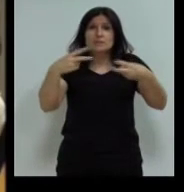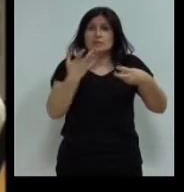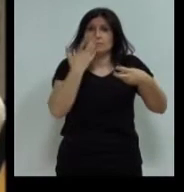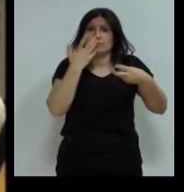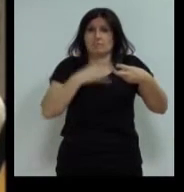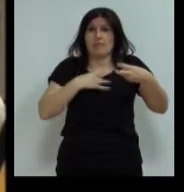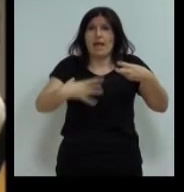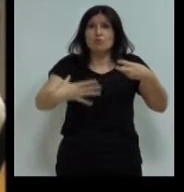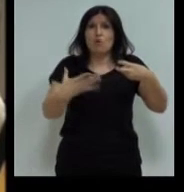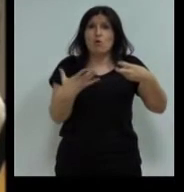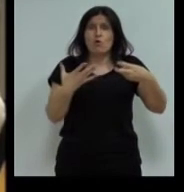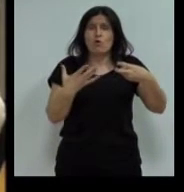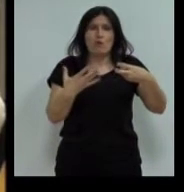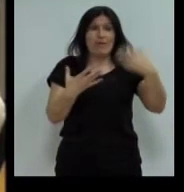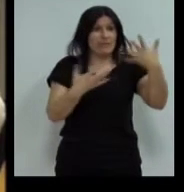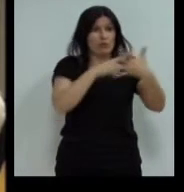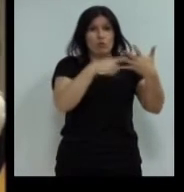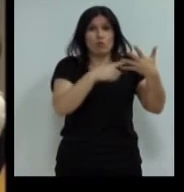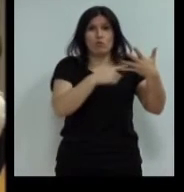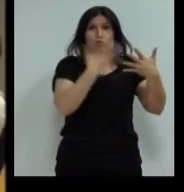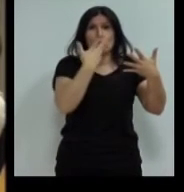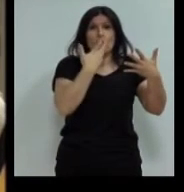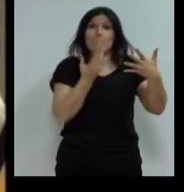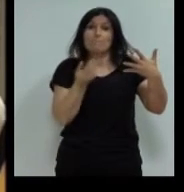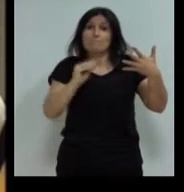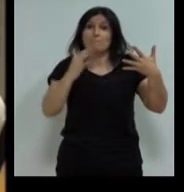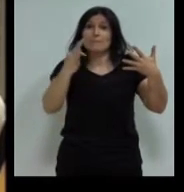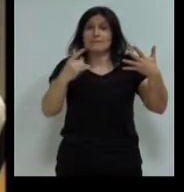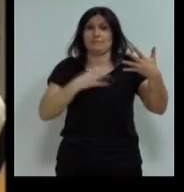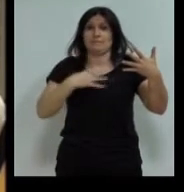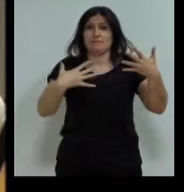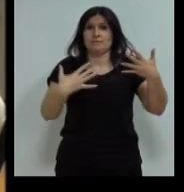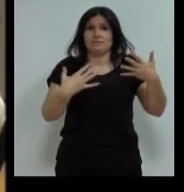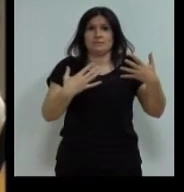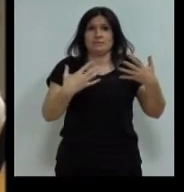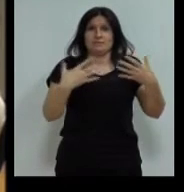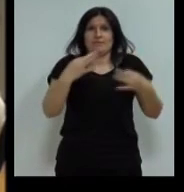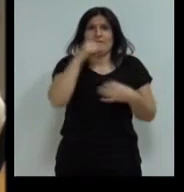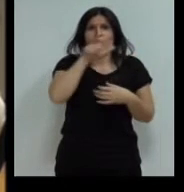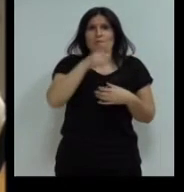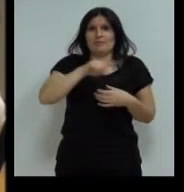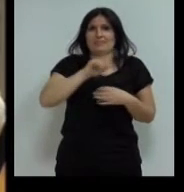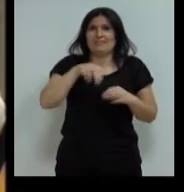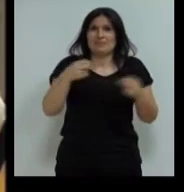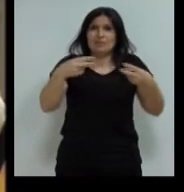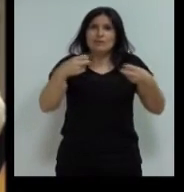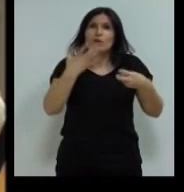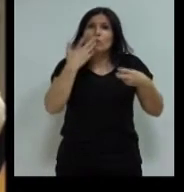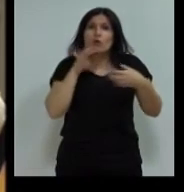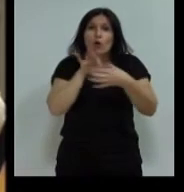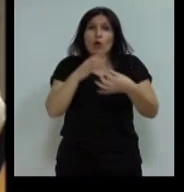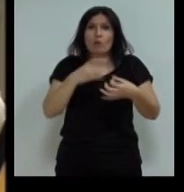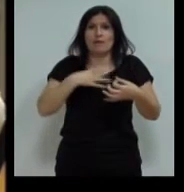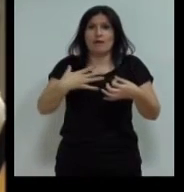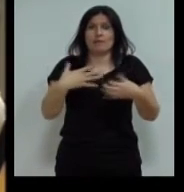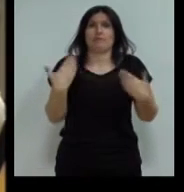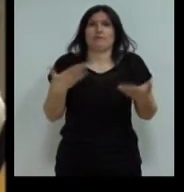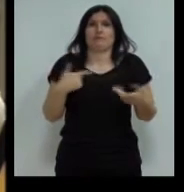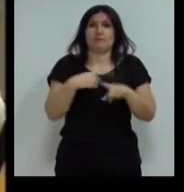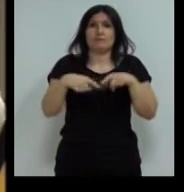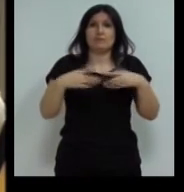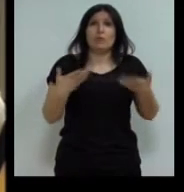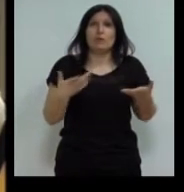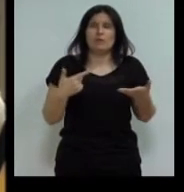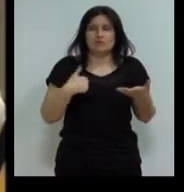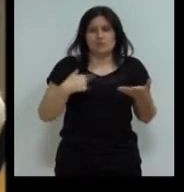colores colores. principales más el blanco y es que esos 5 personajes que están en ese momento son Son blancos. blancos. Por lo tanto, Tienes que diferenciar o poner un guión o algo. entonces